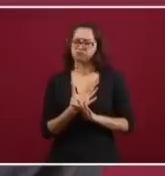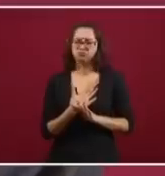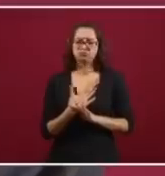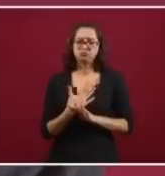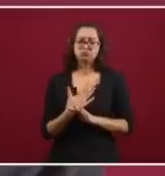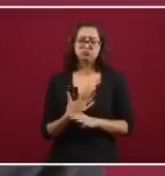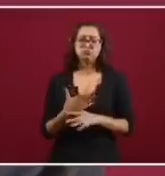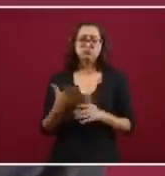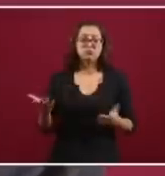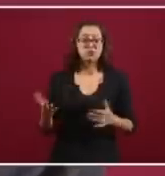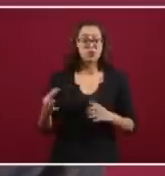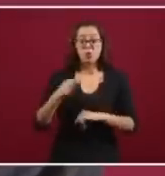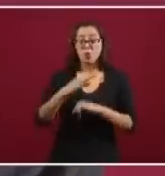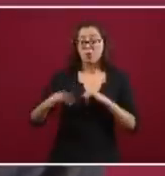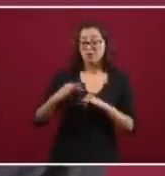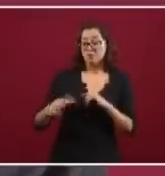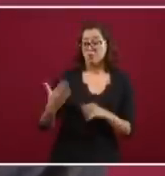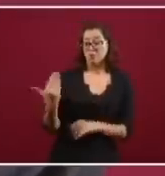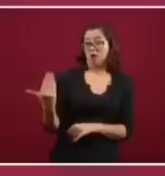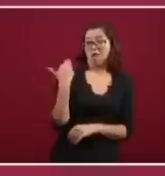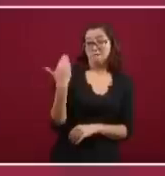lo dice la última encuesta